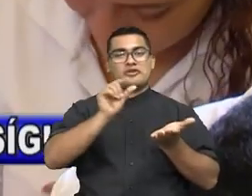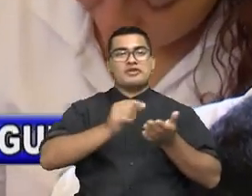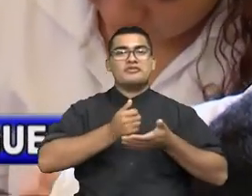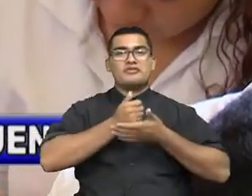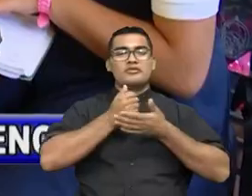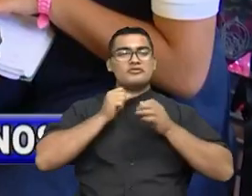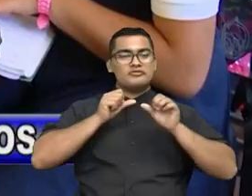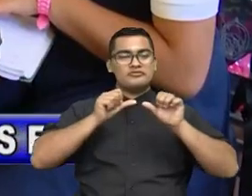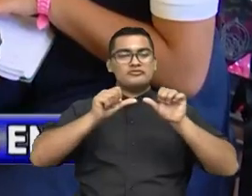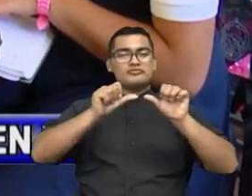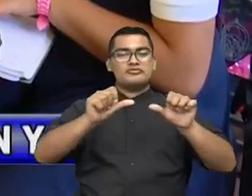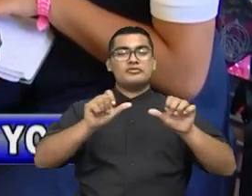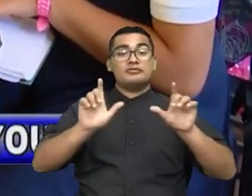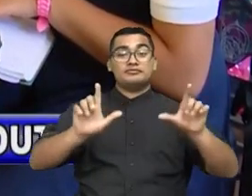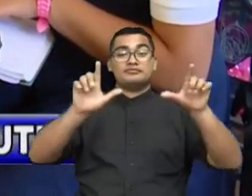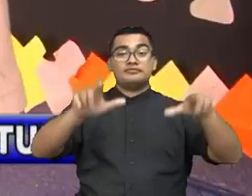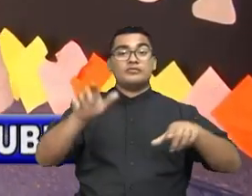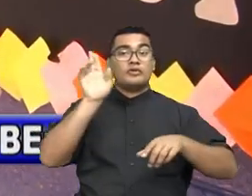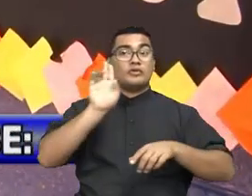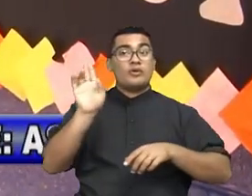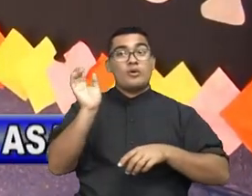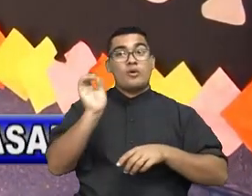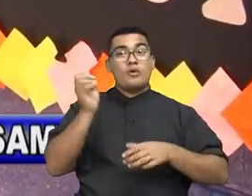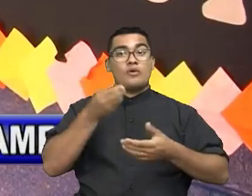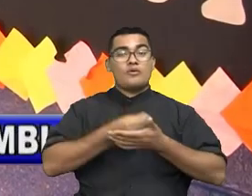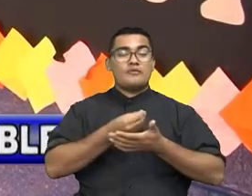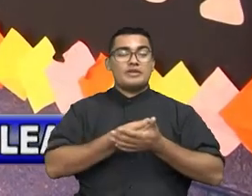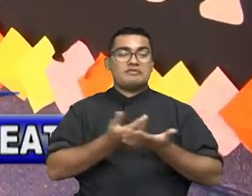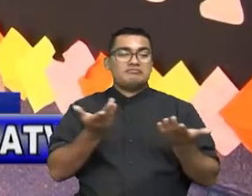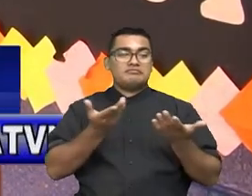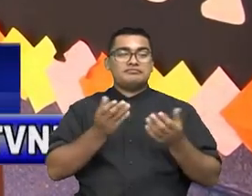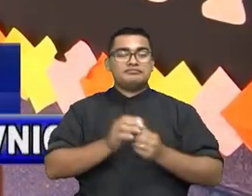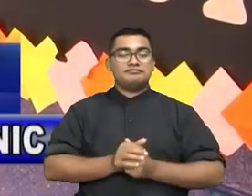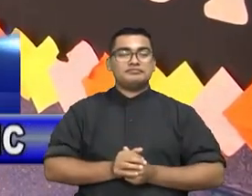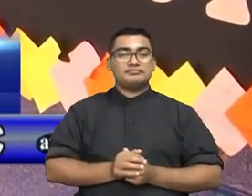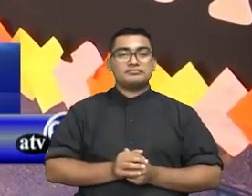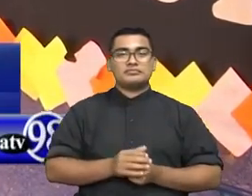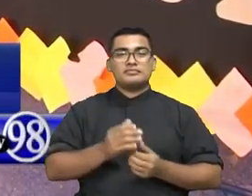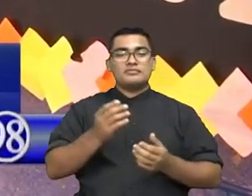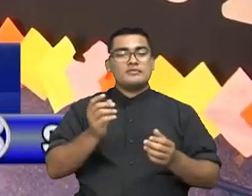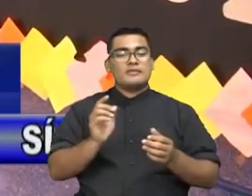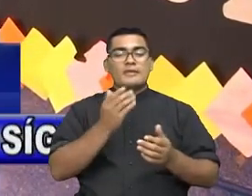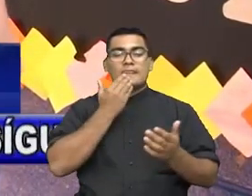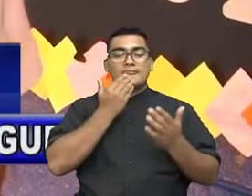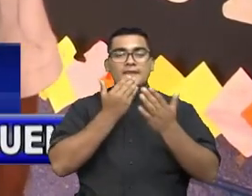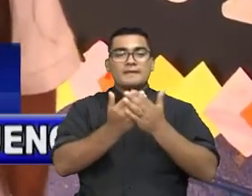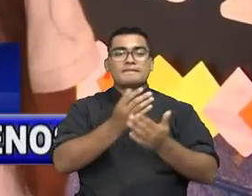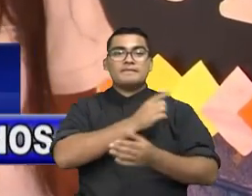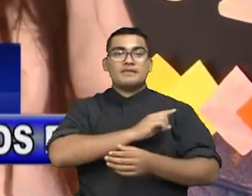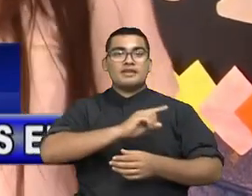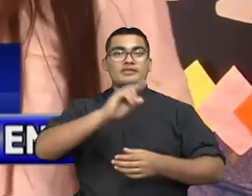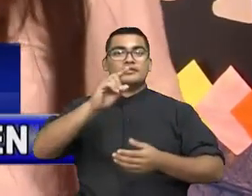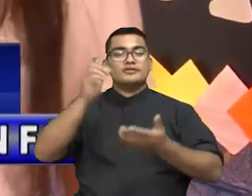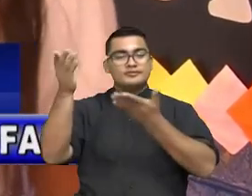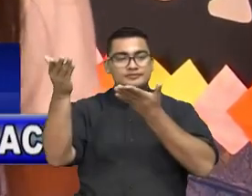sus estudios o en la promoción. Primeramente, le damos gracias a Dios porque Él es el que le ha dado